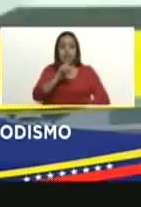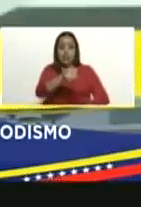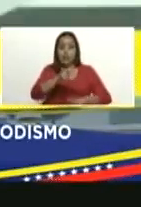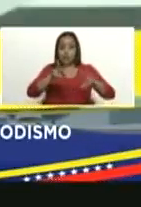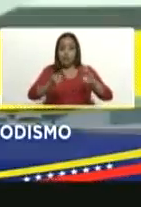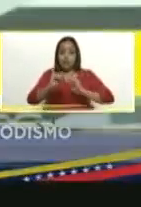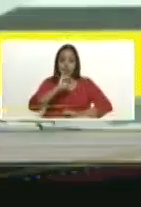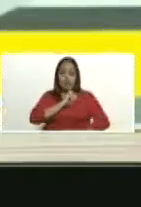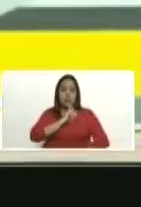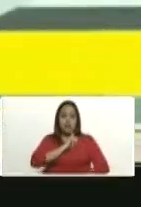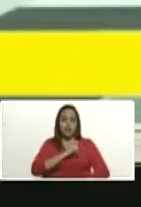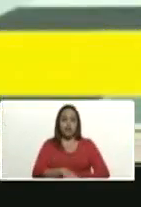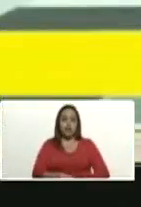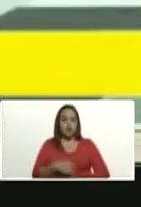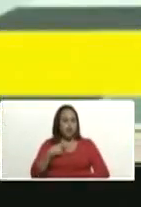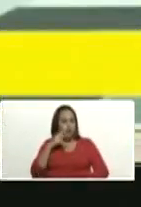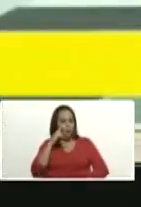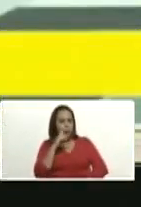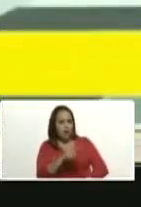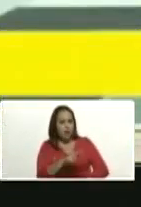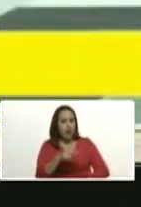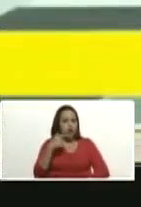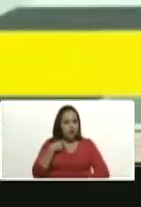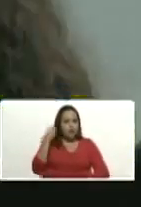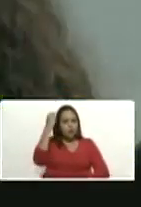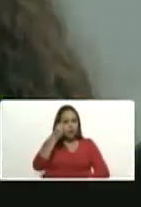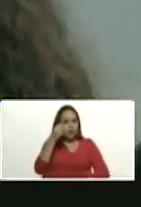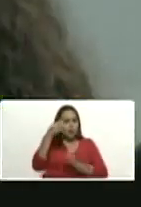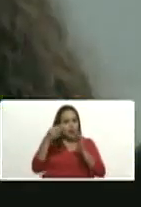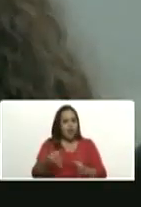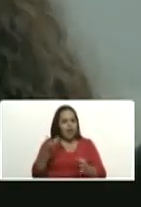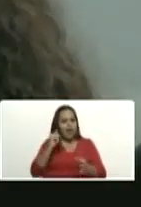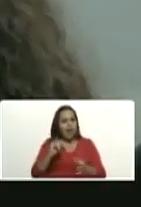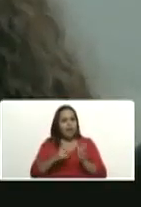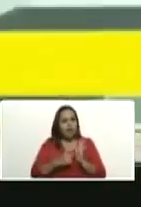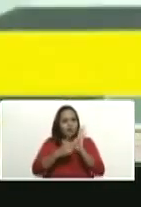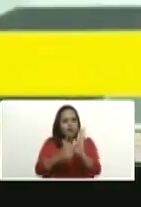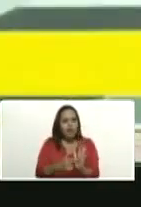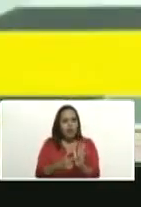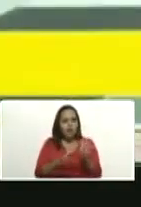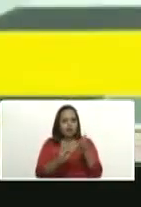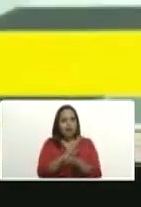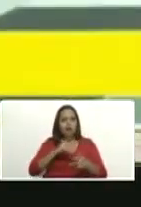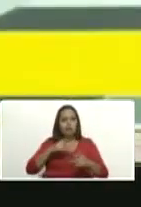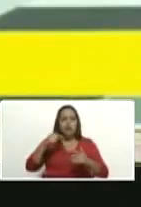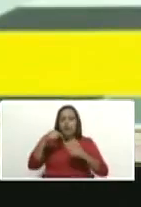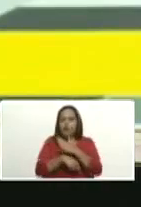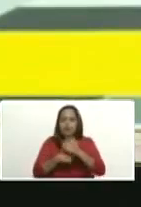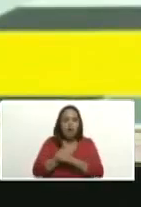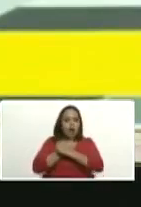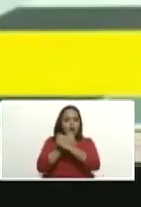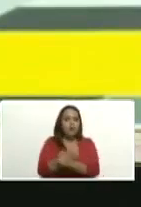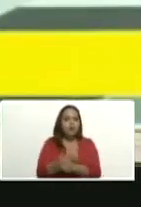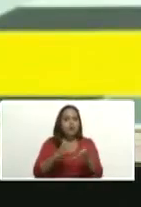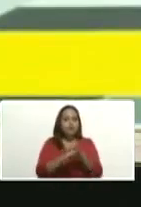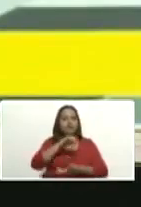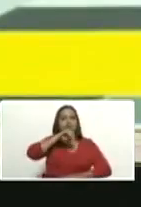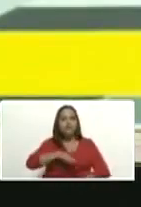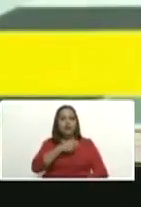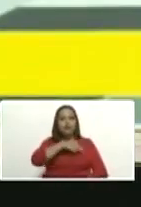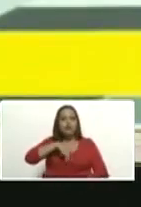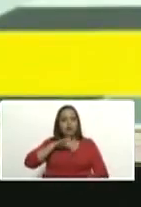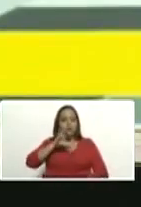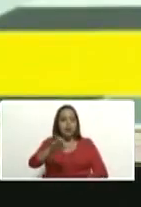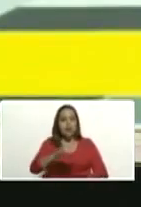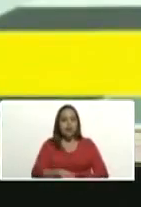identidad, así lo veo y así lo creo, está marcada por un profundo amor a la historia de nuestra patria,